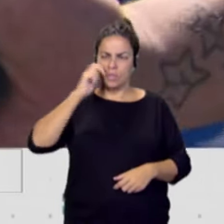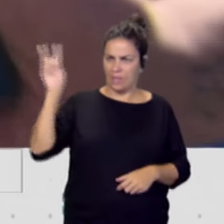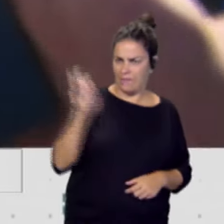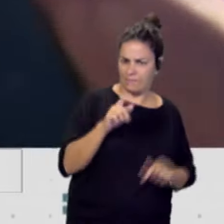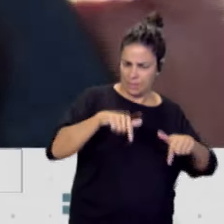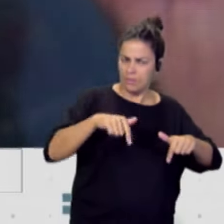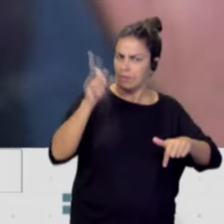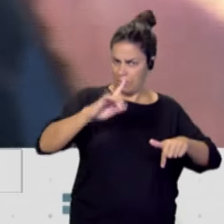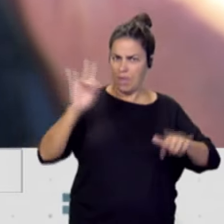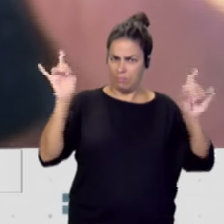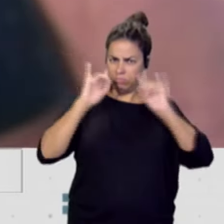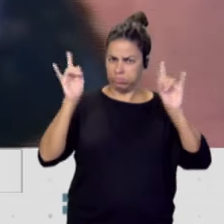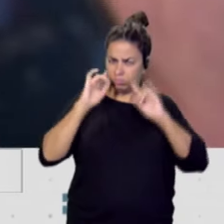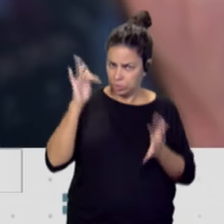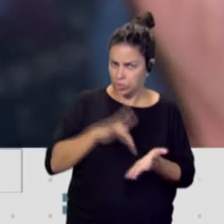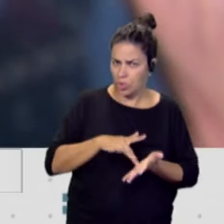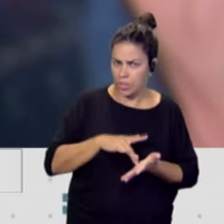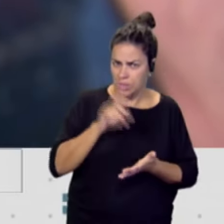alarma.